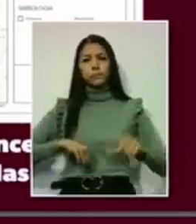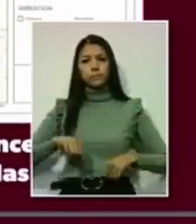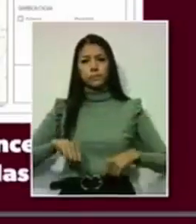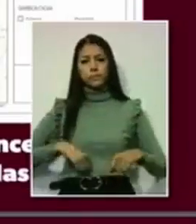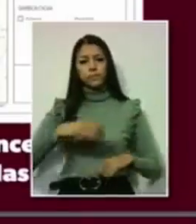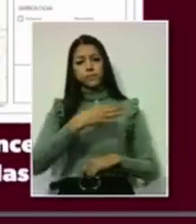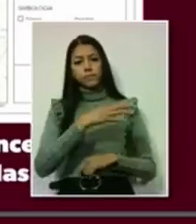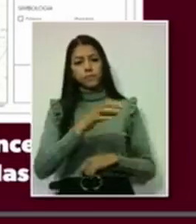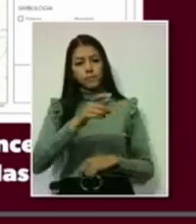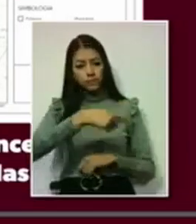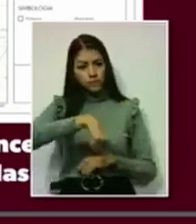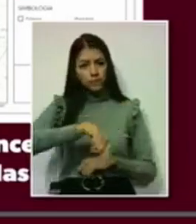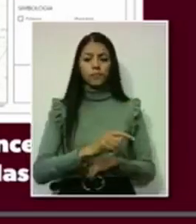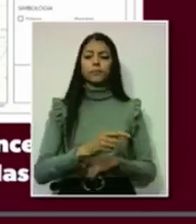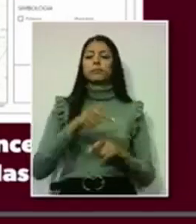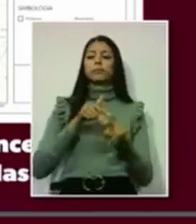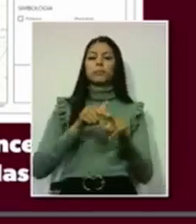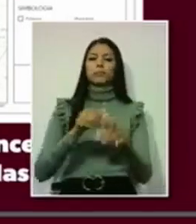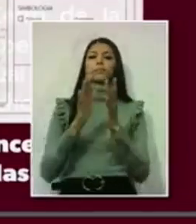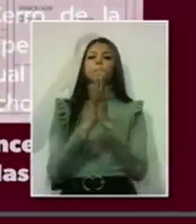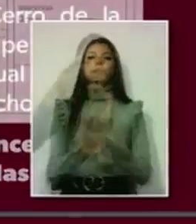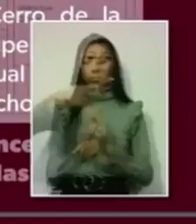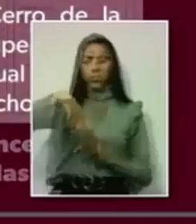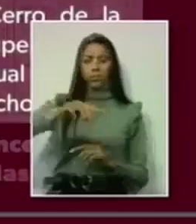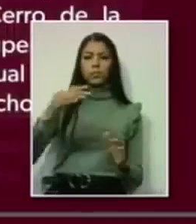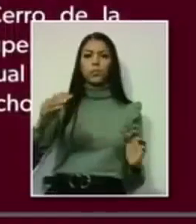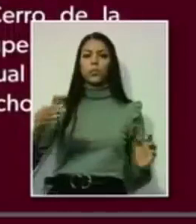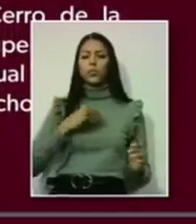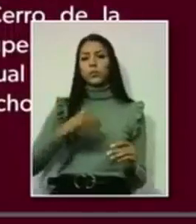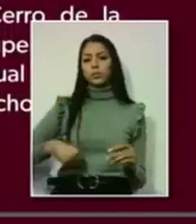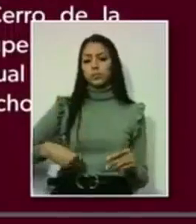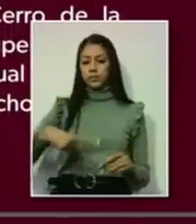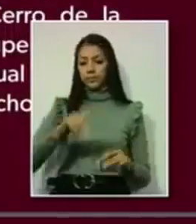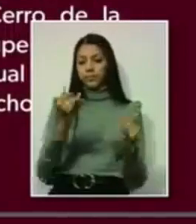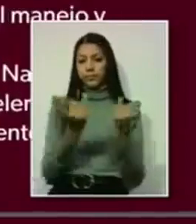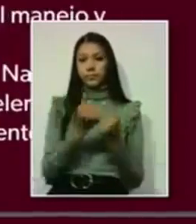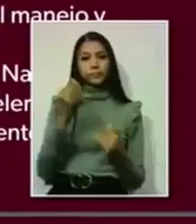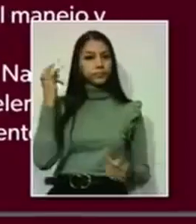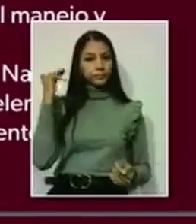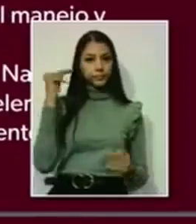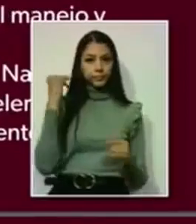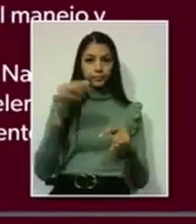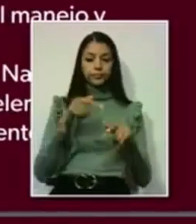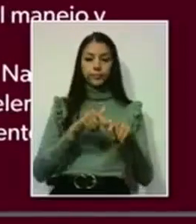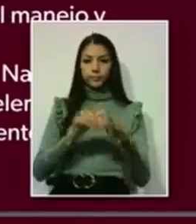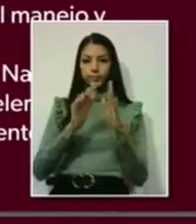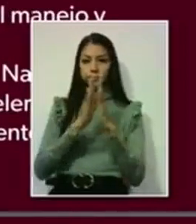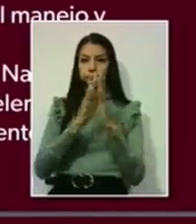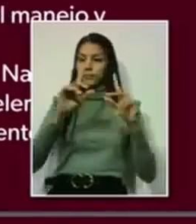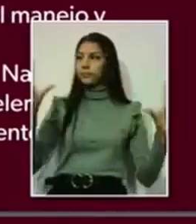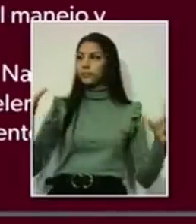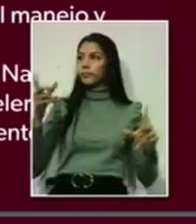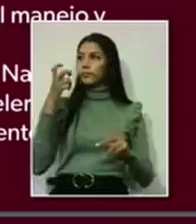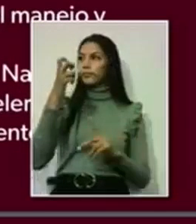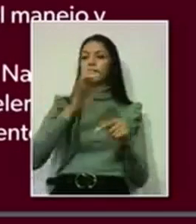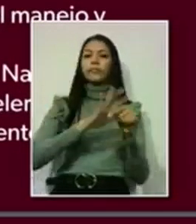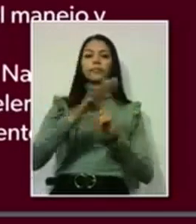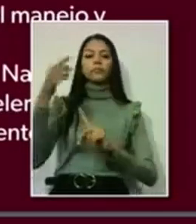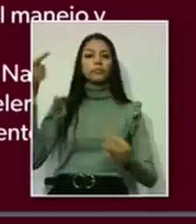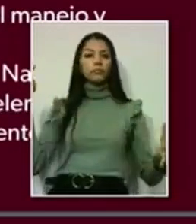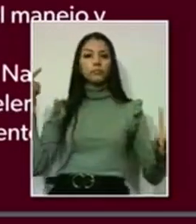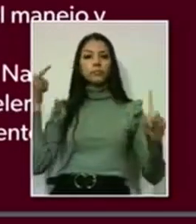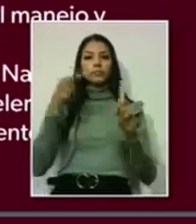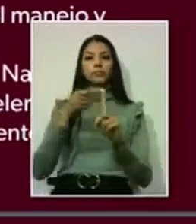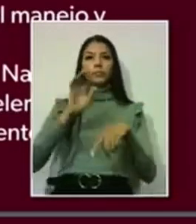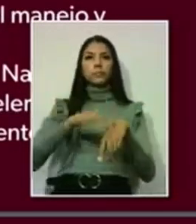dijo, estarán ubicadas en el Cerro del Águila y el Cerro del Quinceo, con la intención de limitar actividades que atenten contra el medio